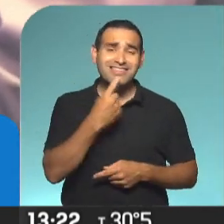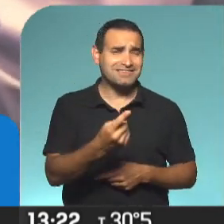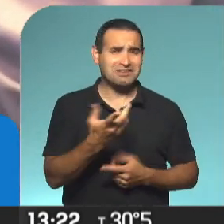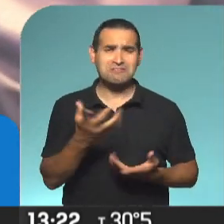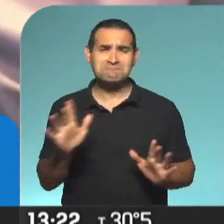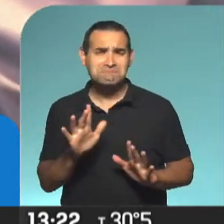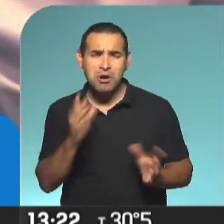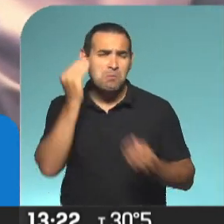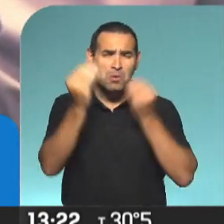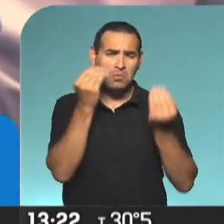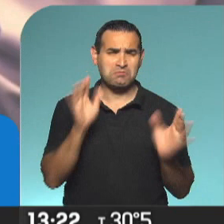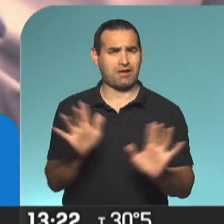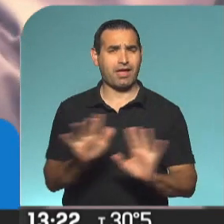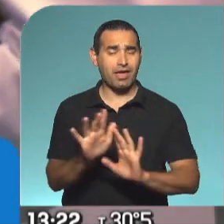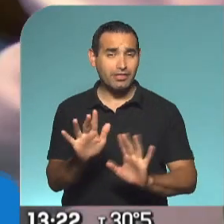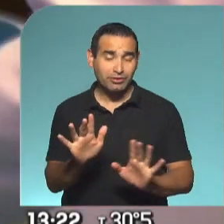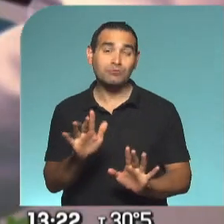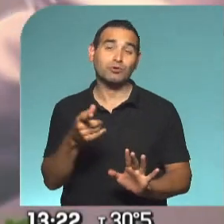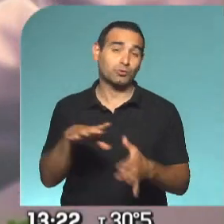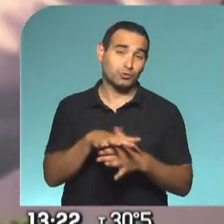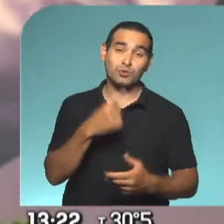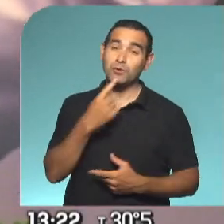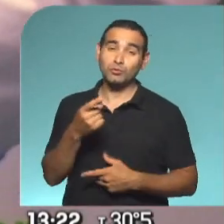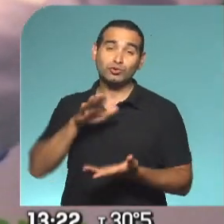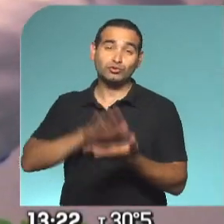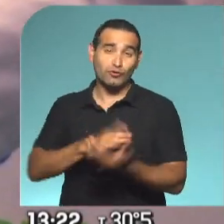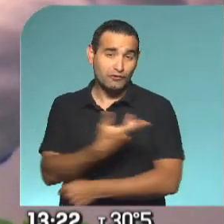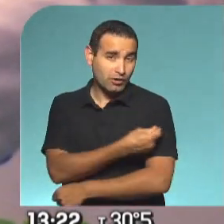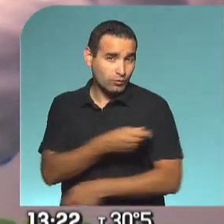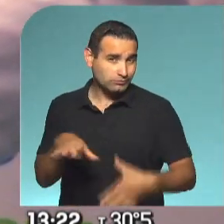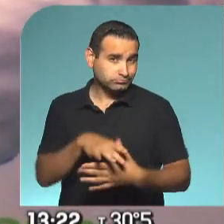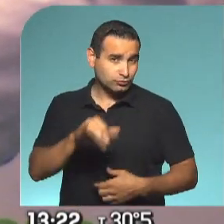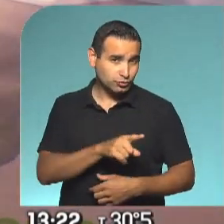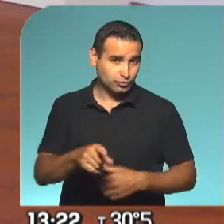nada de qué preocuparse" al ser consultado sobre la efectividad de la vacuna.